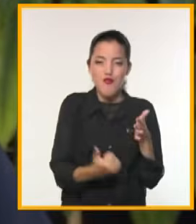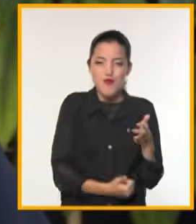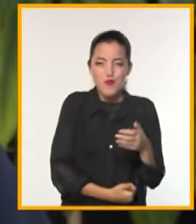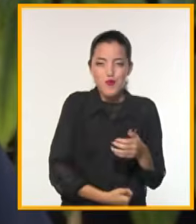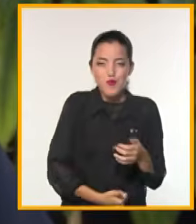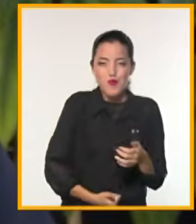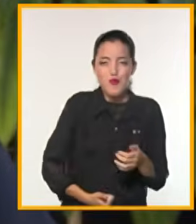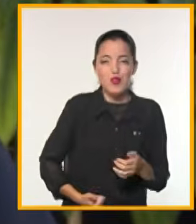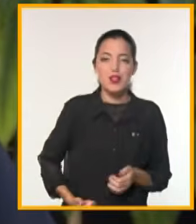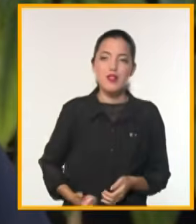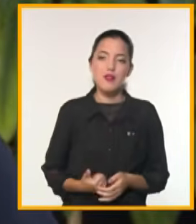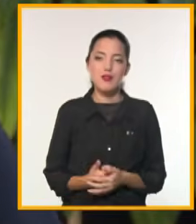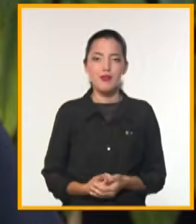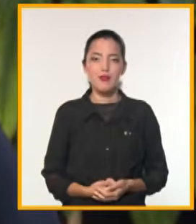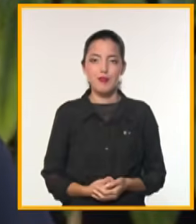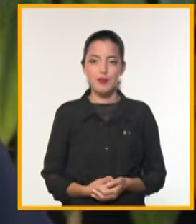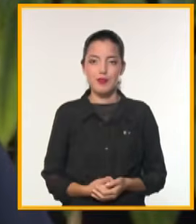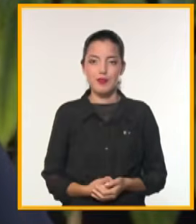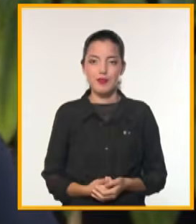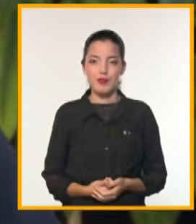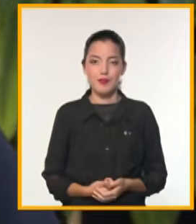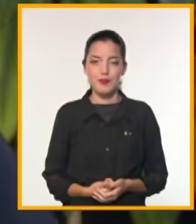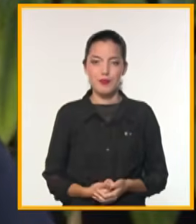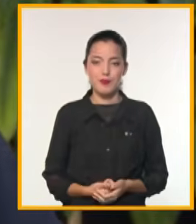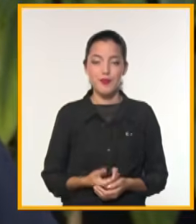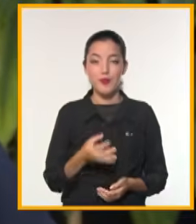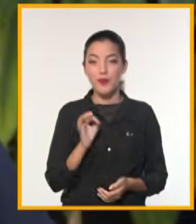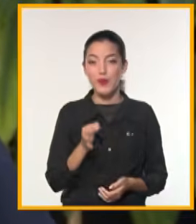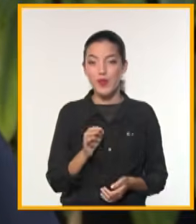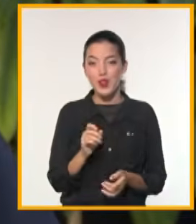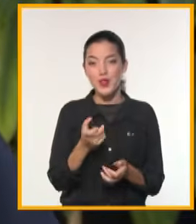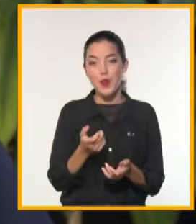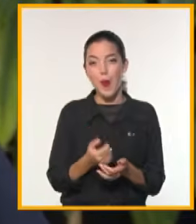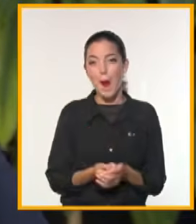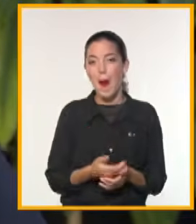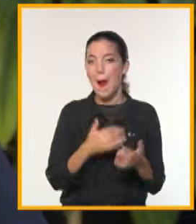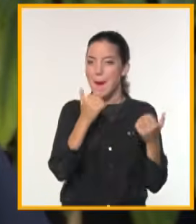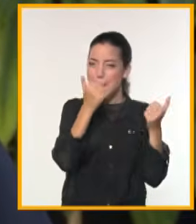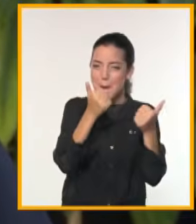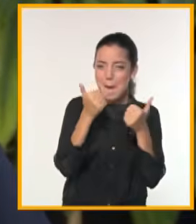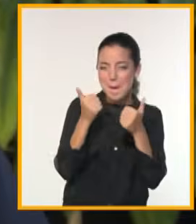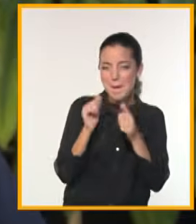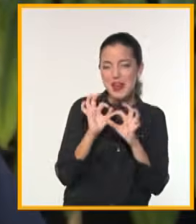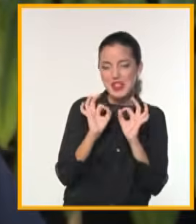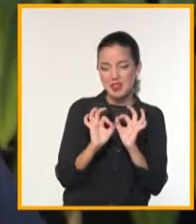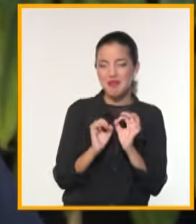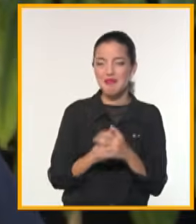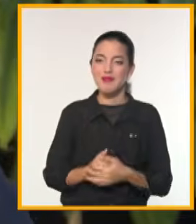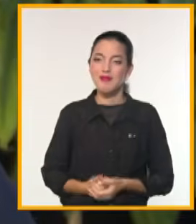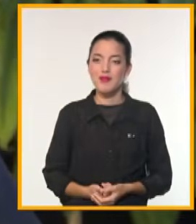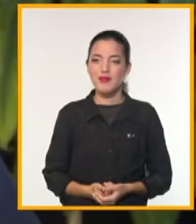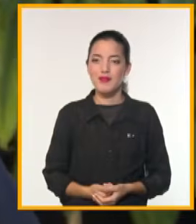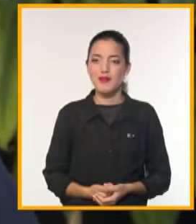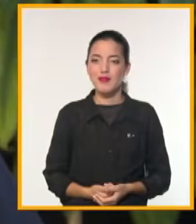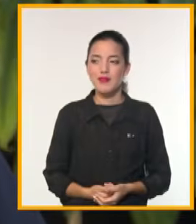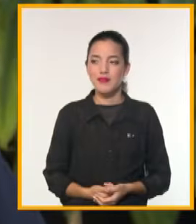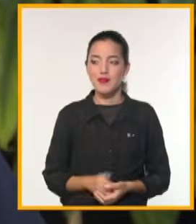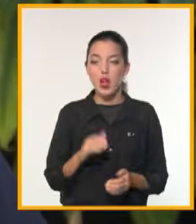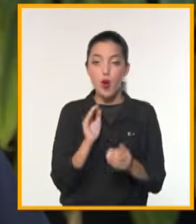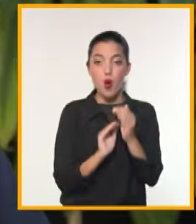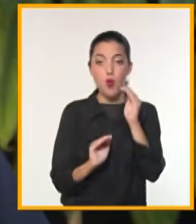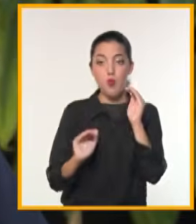¿no? Y eso es bueno, muy bueno para él, ¿no? Él es una